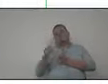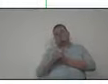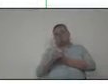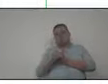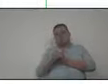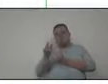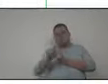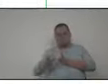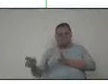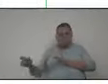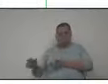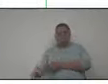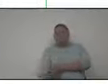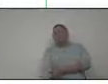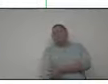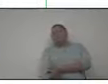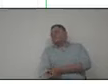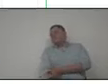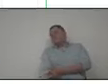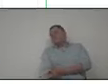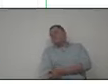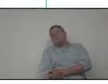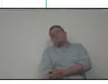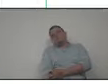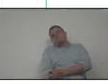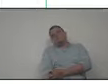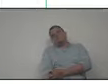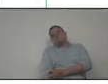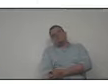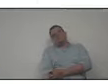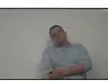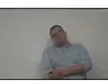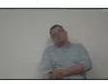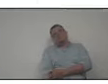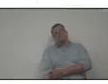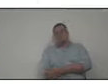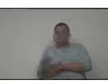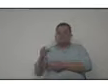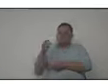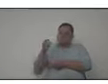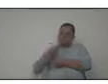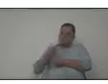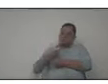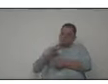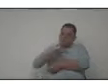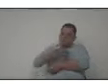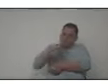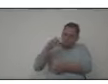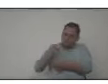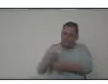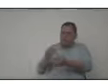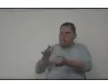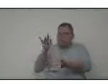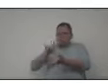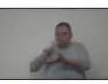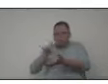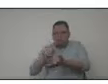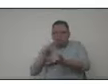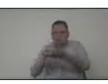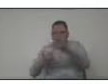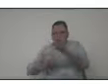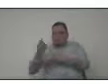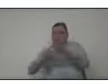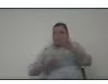177.007 usuarios. Entonces, eso ha sido importante dentro del trabajo que se ha hecho con una participación en el